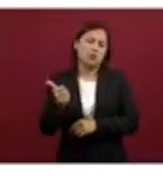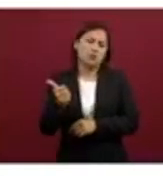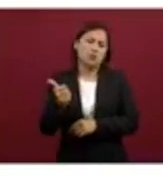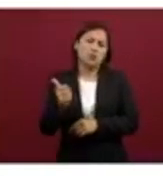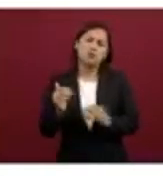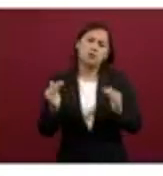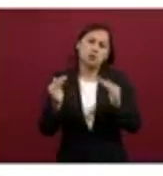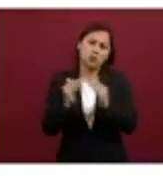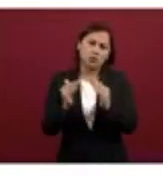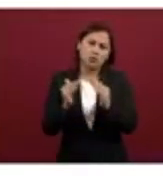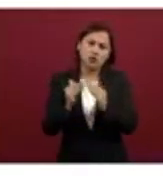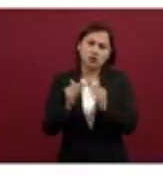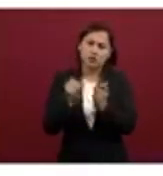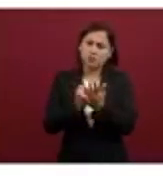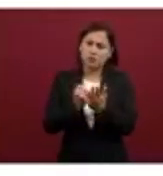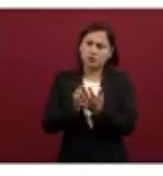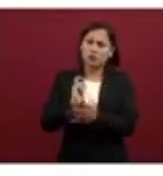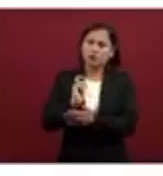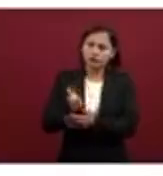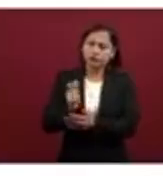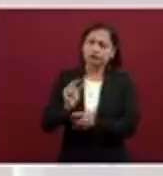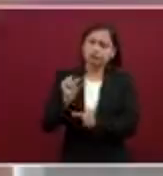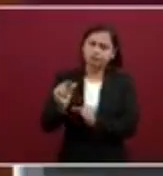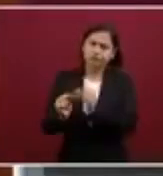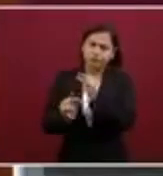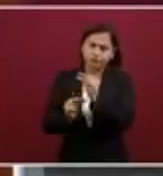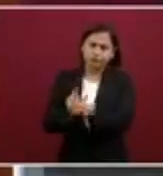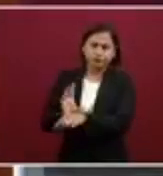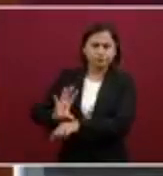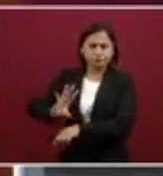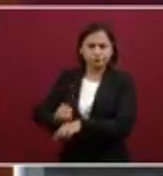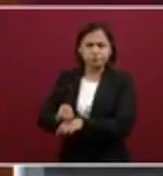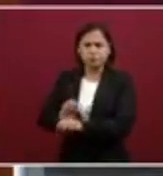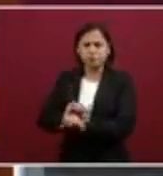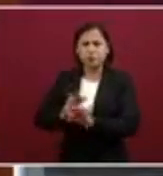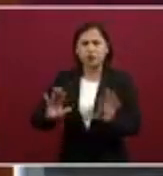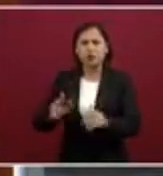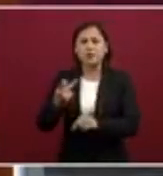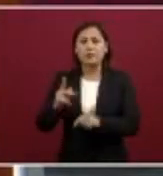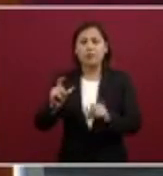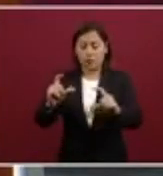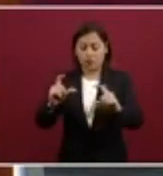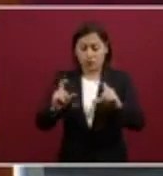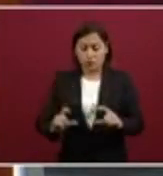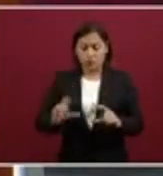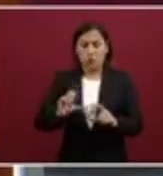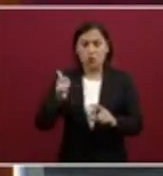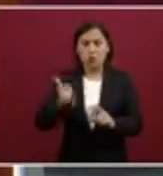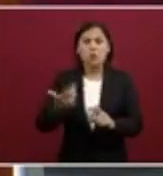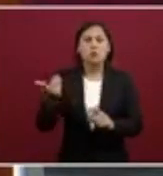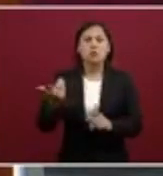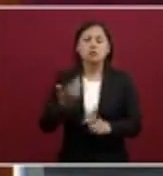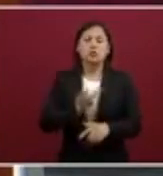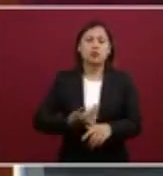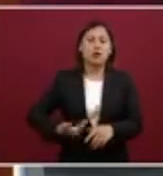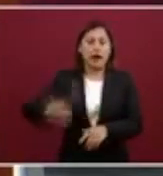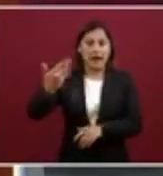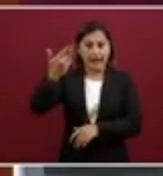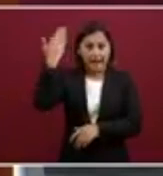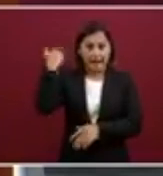Federación 22 de enero de 2015. Obviamente, pues el Ejecutivo Federal deja sin efecto los decretos que el propio Ejecutivo Federal haya firmado, ¿verdad?